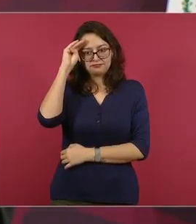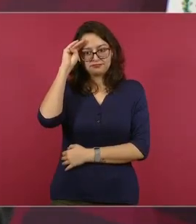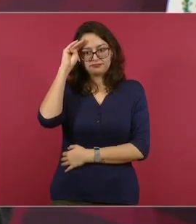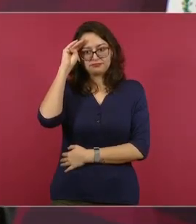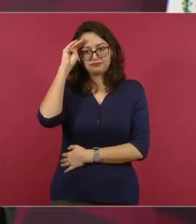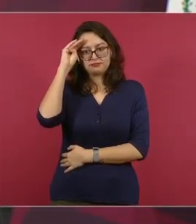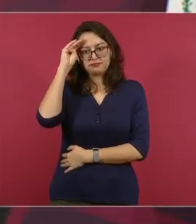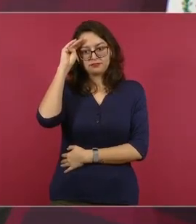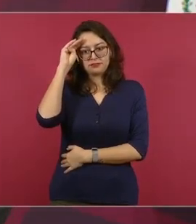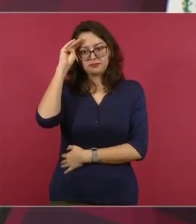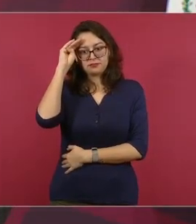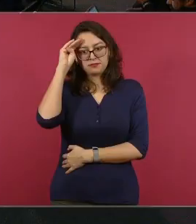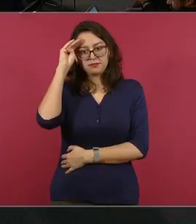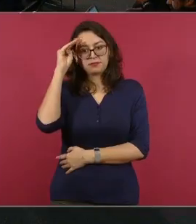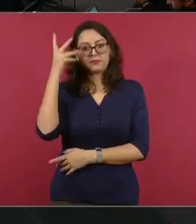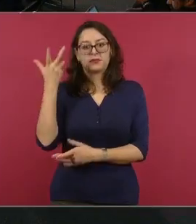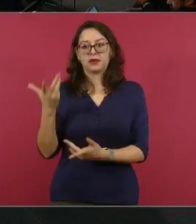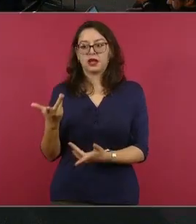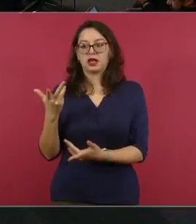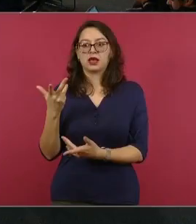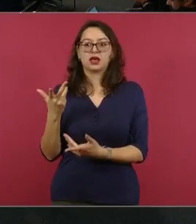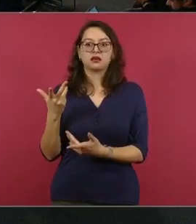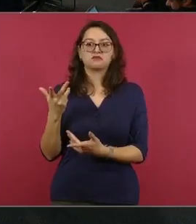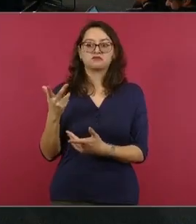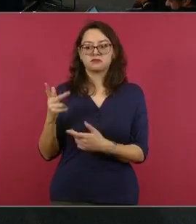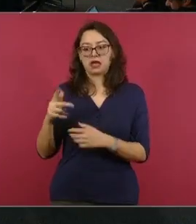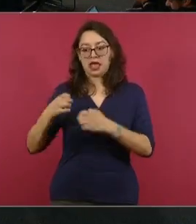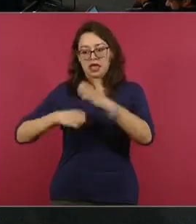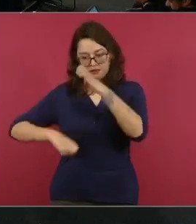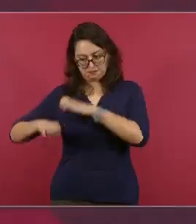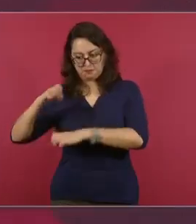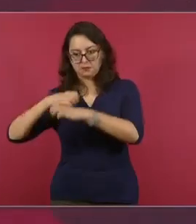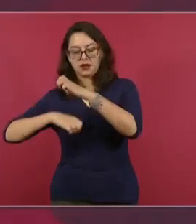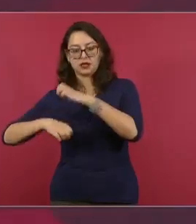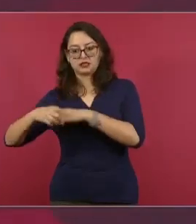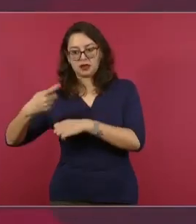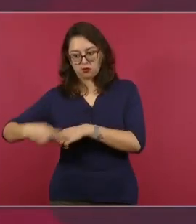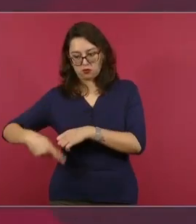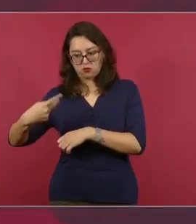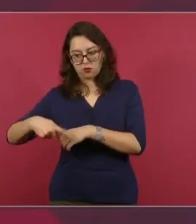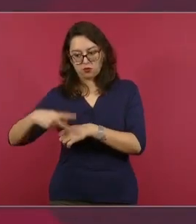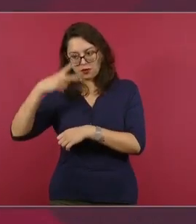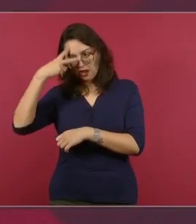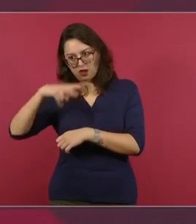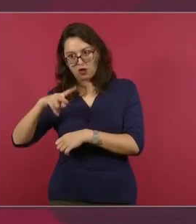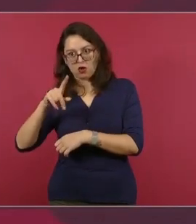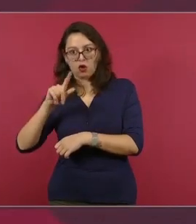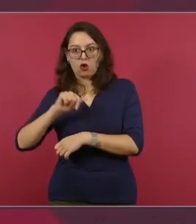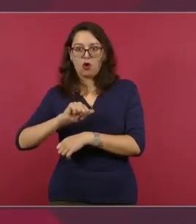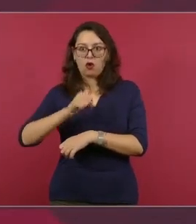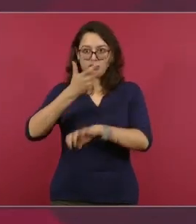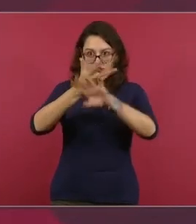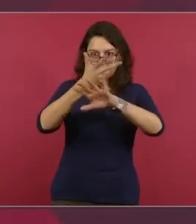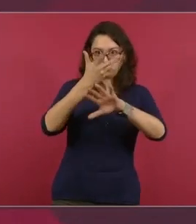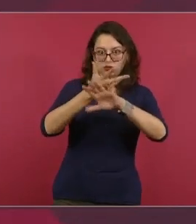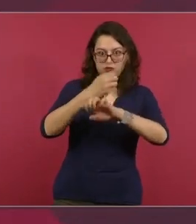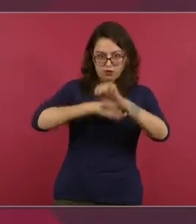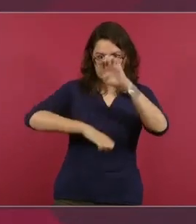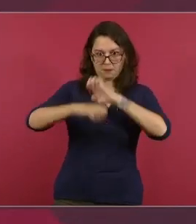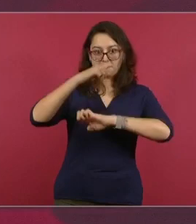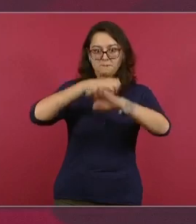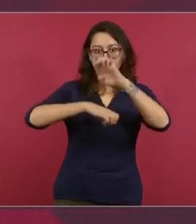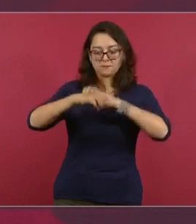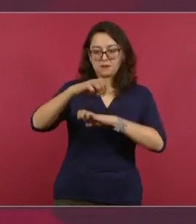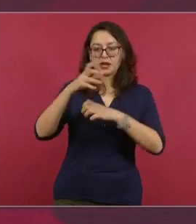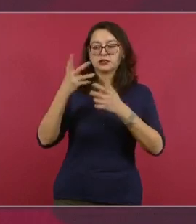coordinación con empresas nacionales y extranjeras, y también